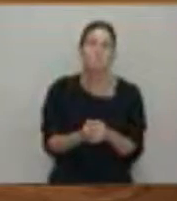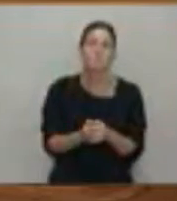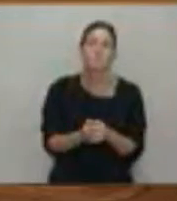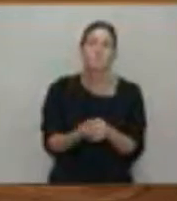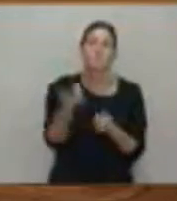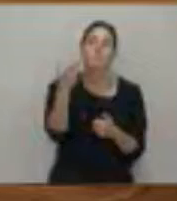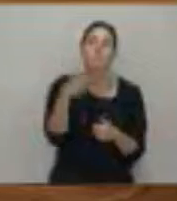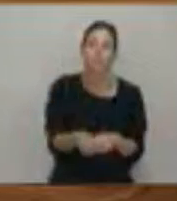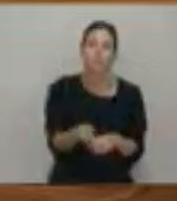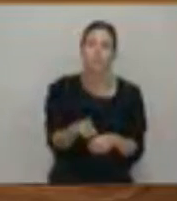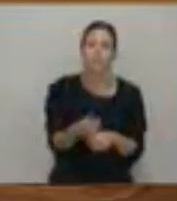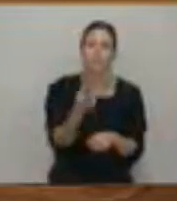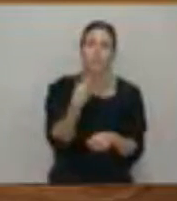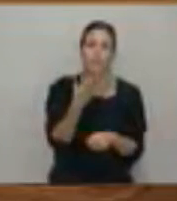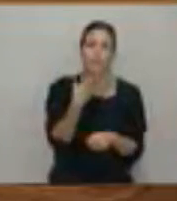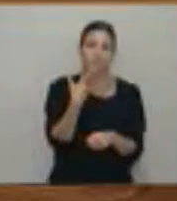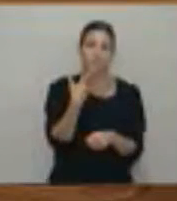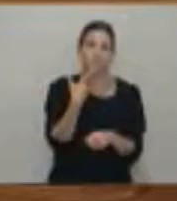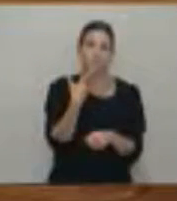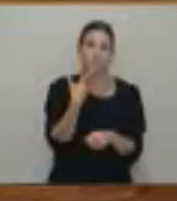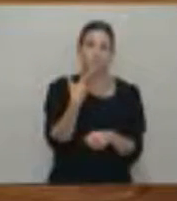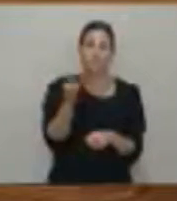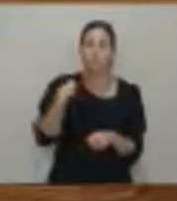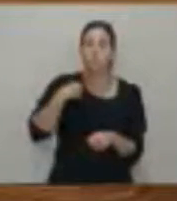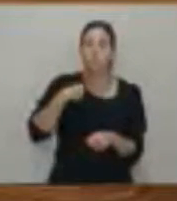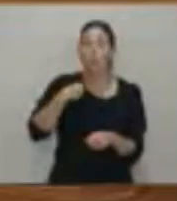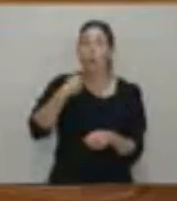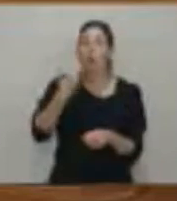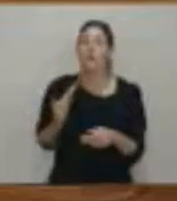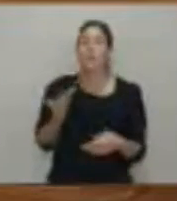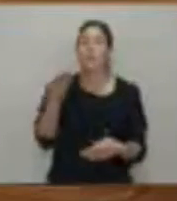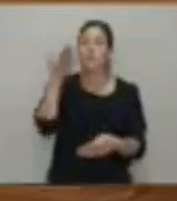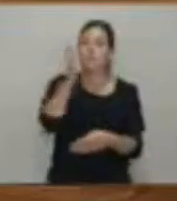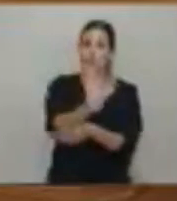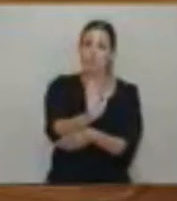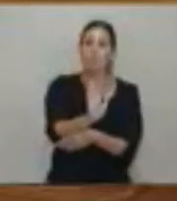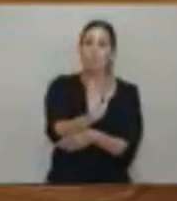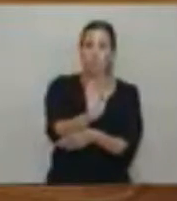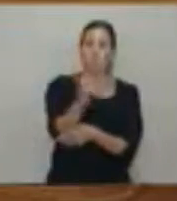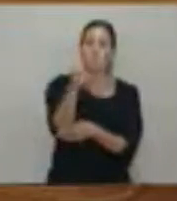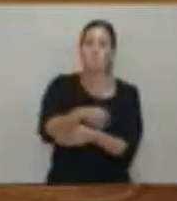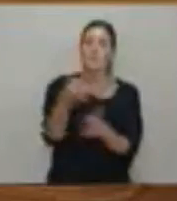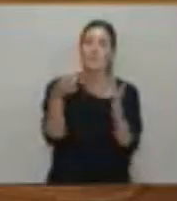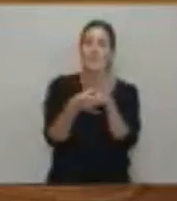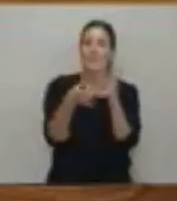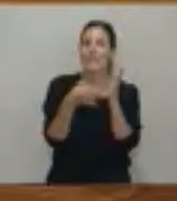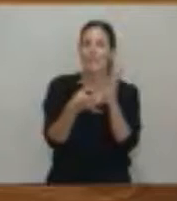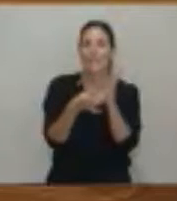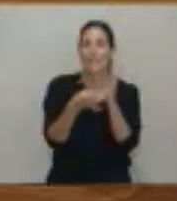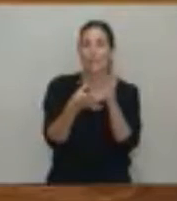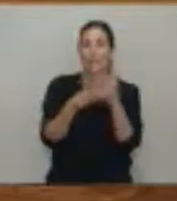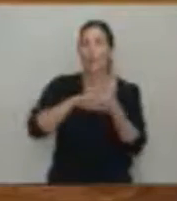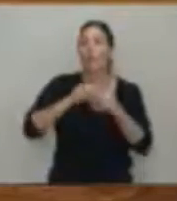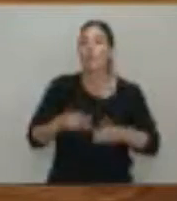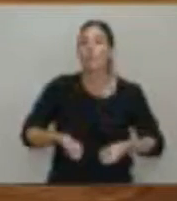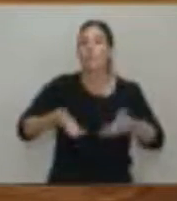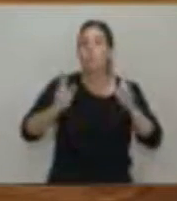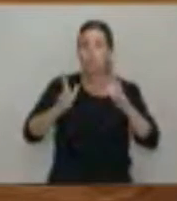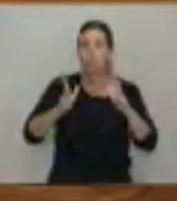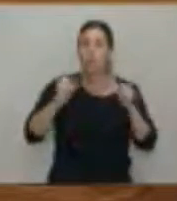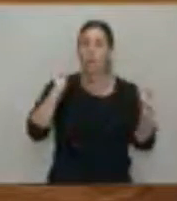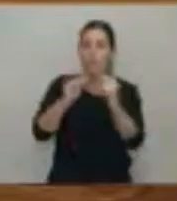y garantiza sobradamente la representación e igualmente la calidad democrática de los debates y de